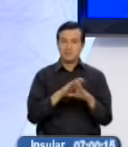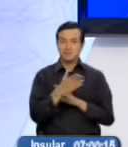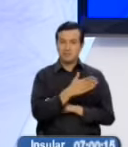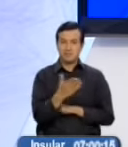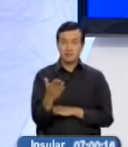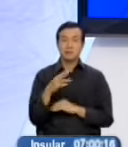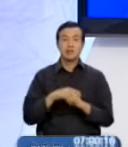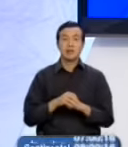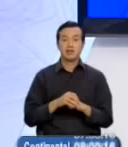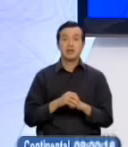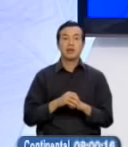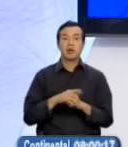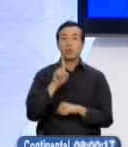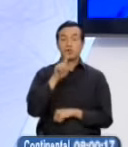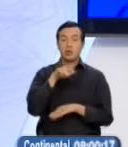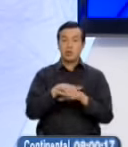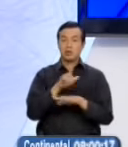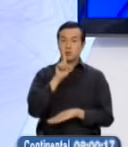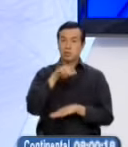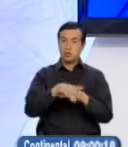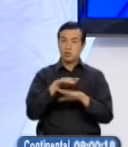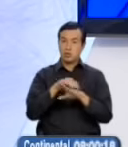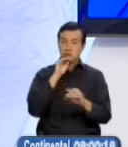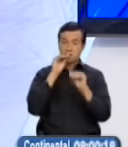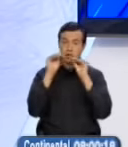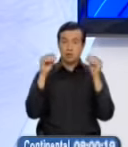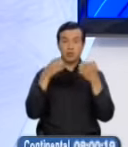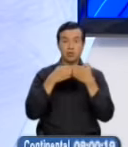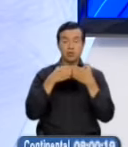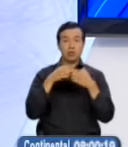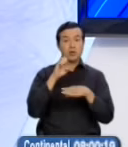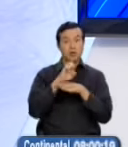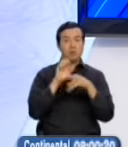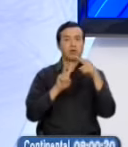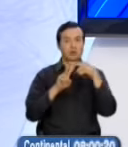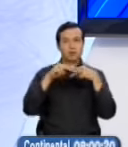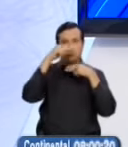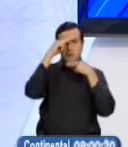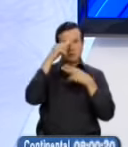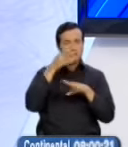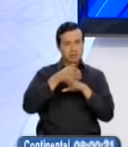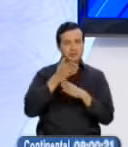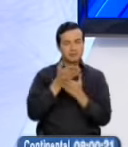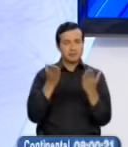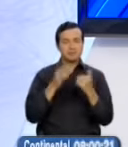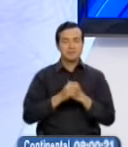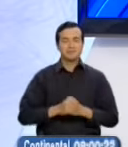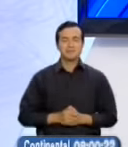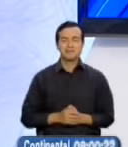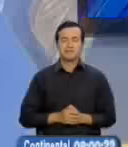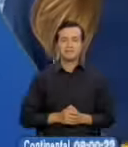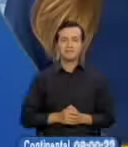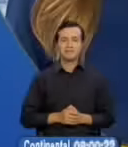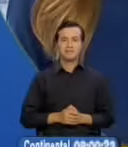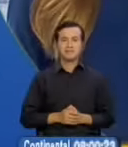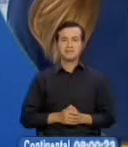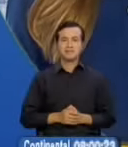más información deportiva aquí en la señal tricolor de la pasión, Ecuador TV en El Equipo. Buenos días para todos. Un abrazo.